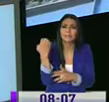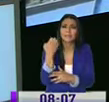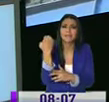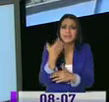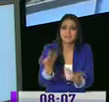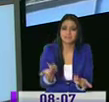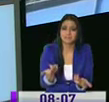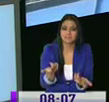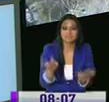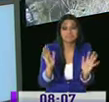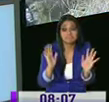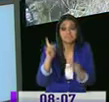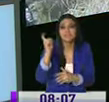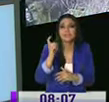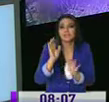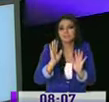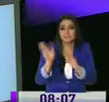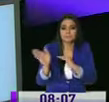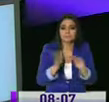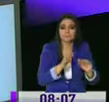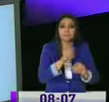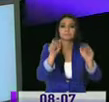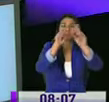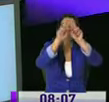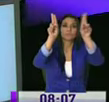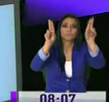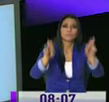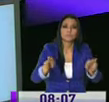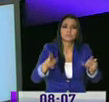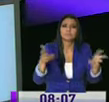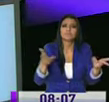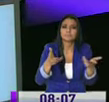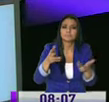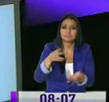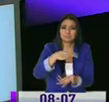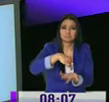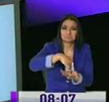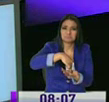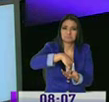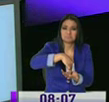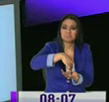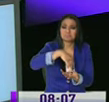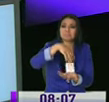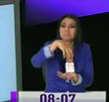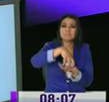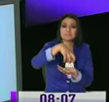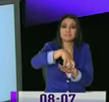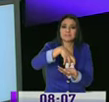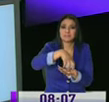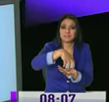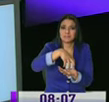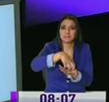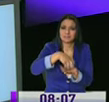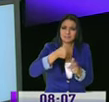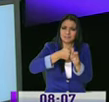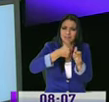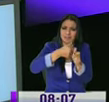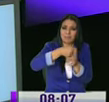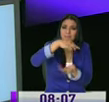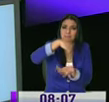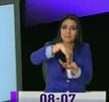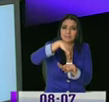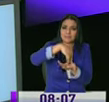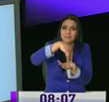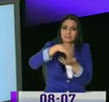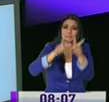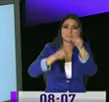lo necesario vamos a otro puente está en camino al cantón mejía sí sí se acuerda en machachi tiempo atrás se quita en machachi los vecinos